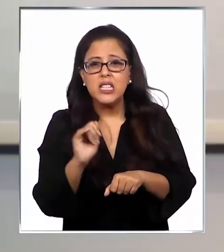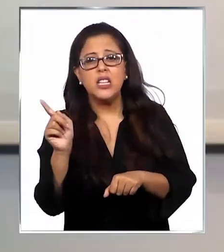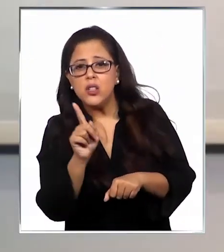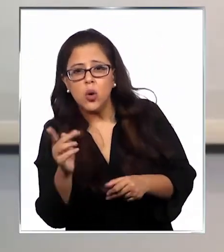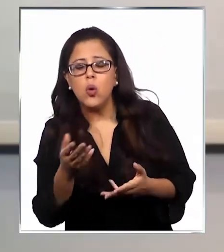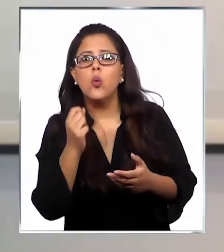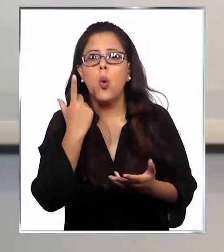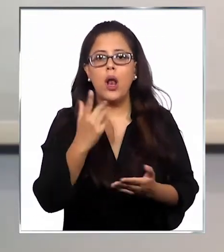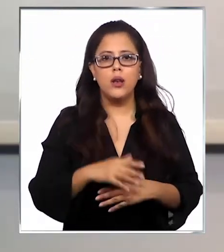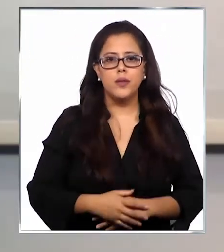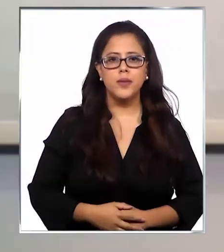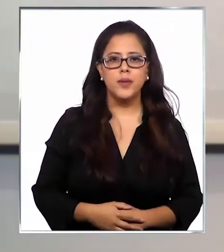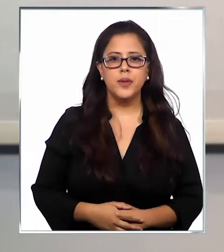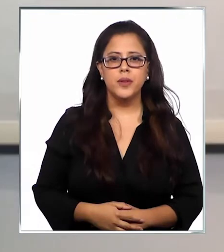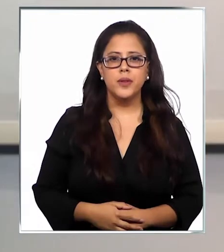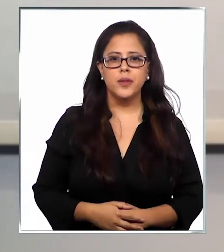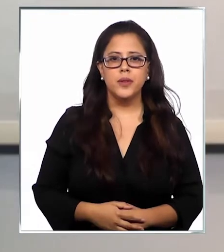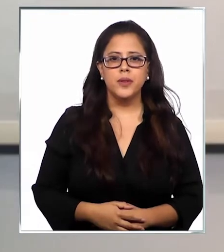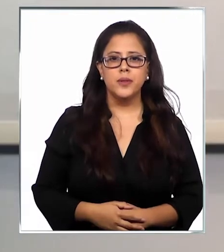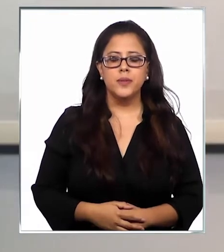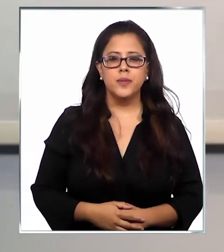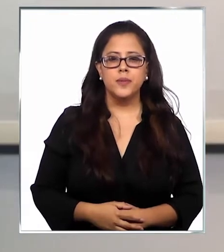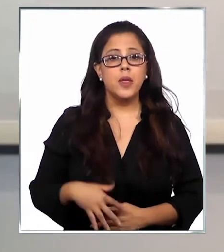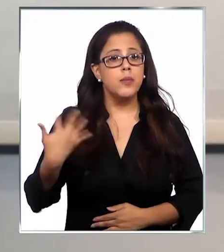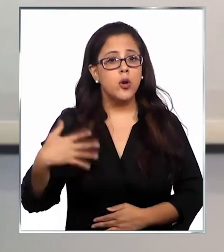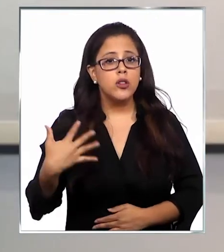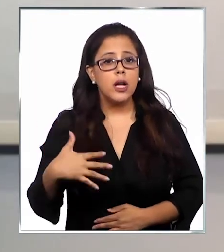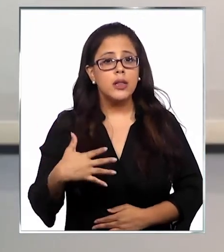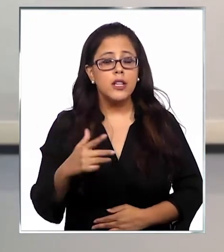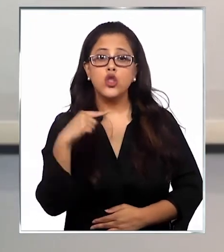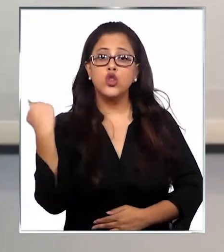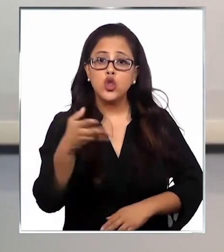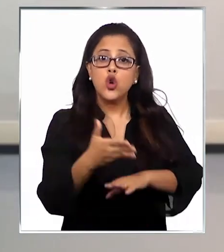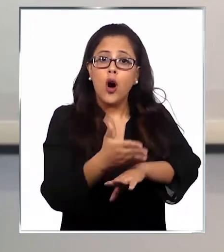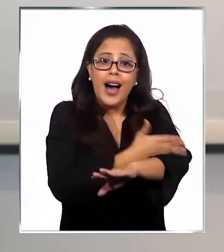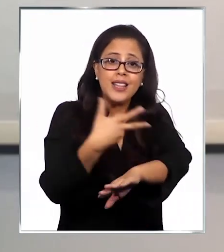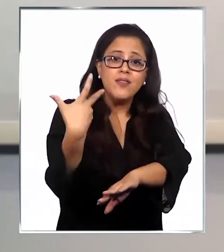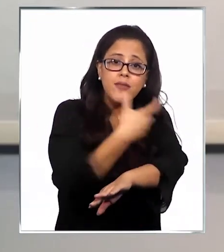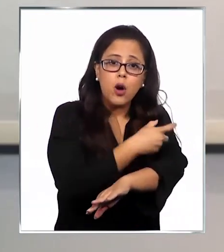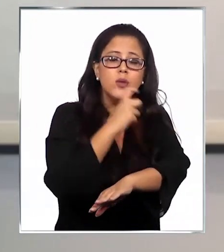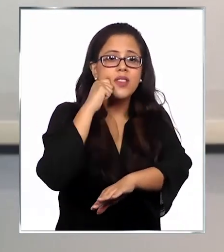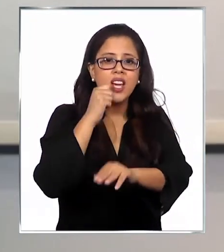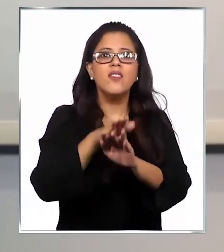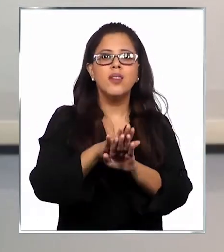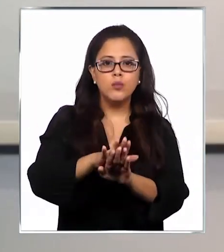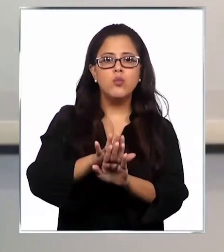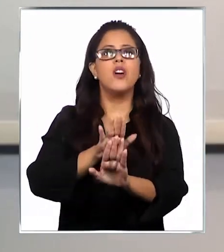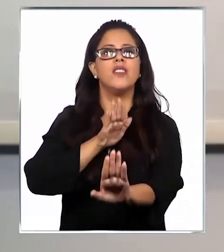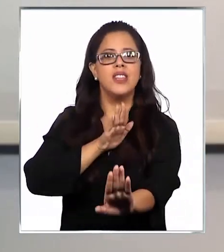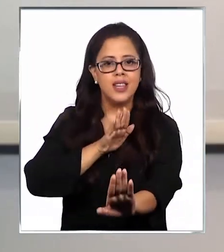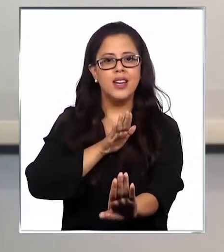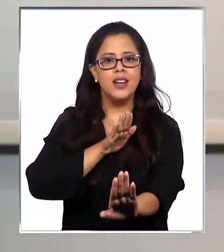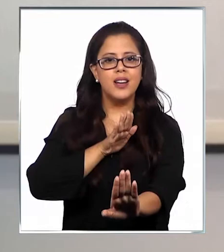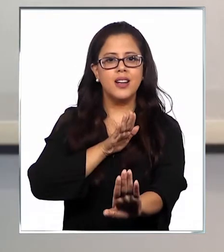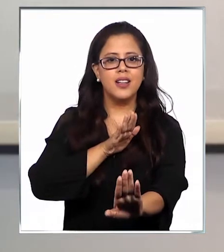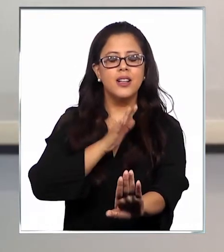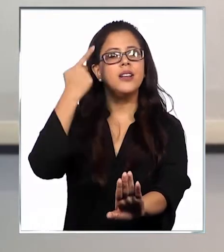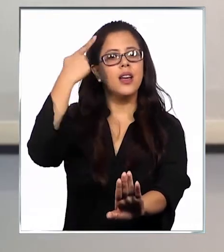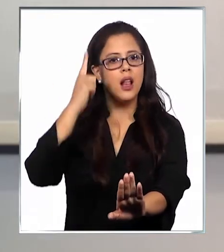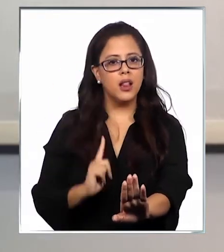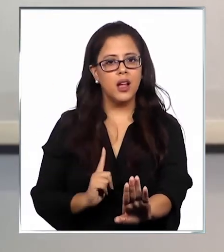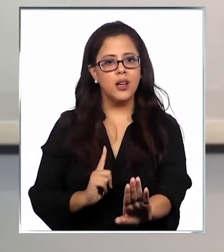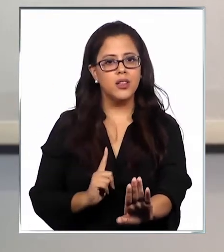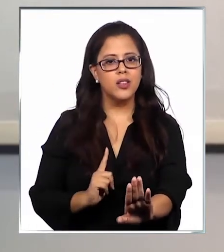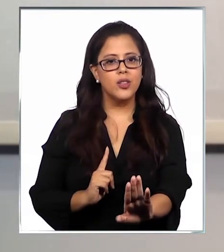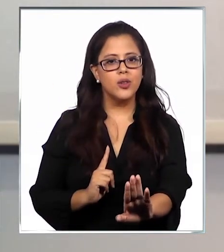gran mensaje acá es que mientras antes nos vacunemos, antes vamos a poder contener el tremendo daño que nos ha